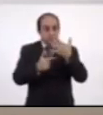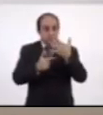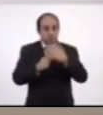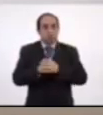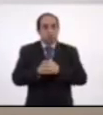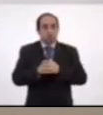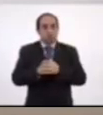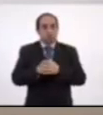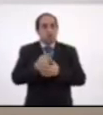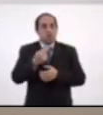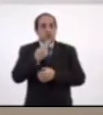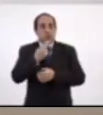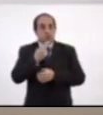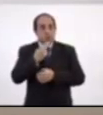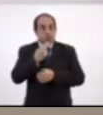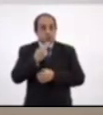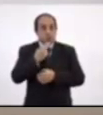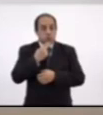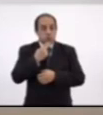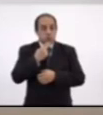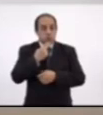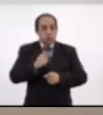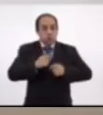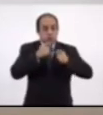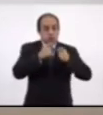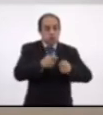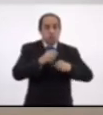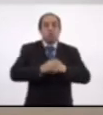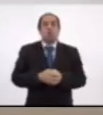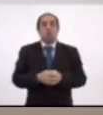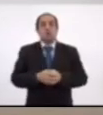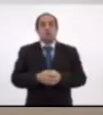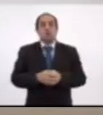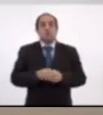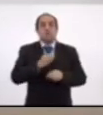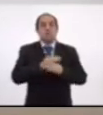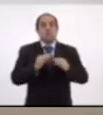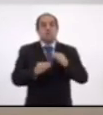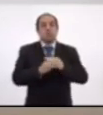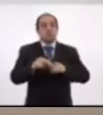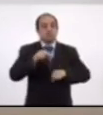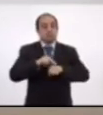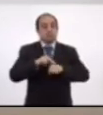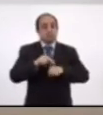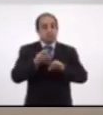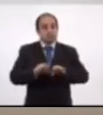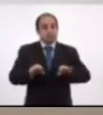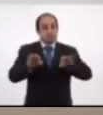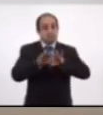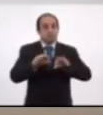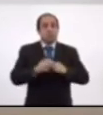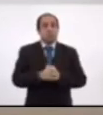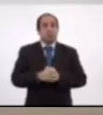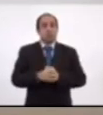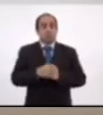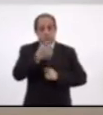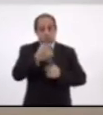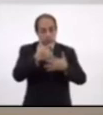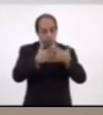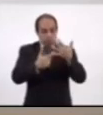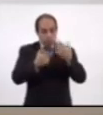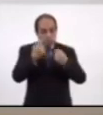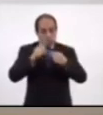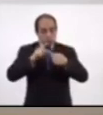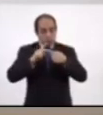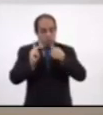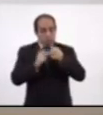el uso y la asignación de recursos escasos en medicina crítica. Estos lineamientos que algunos países llegaron a